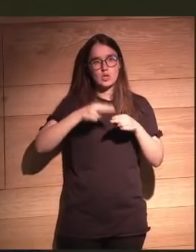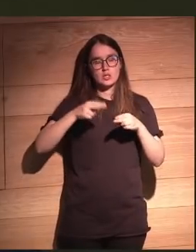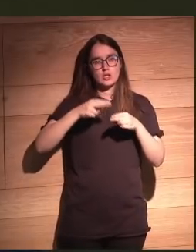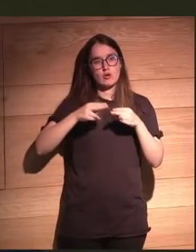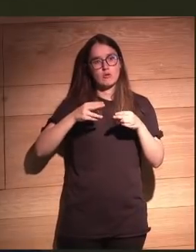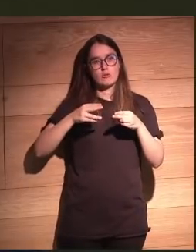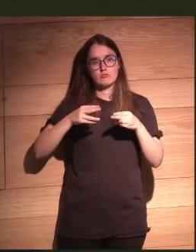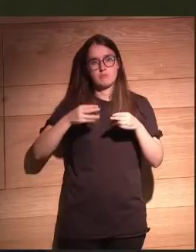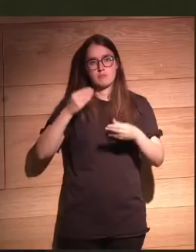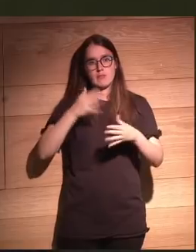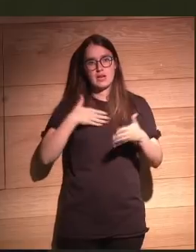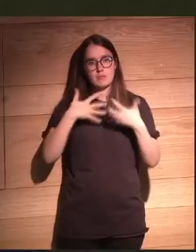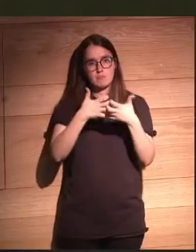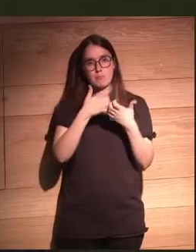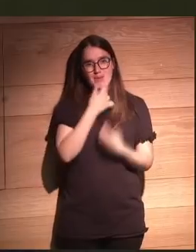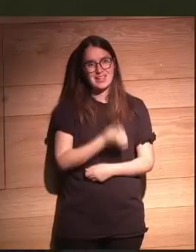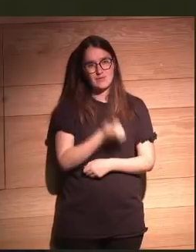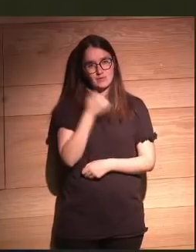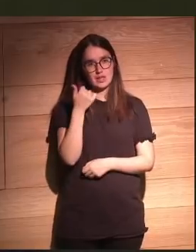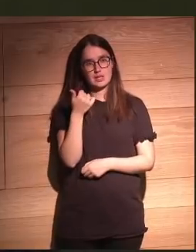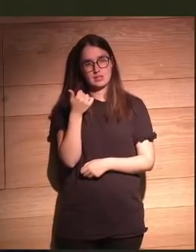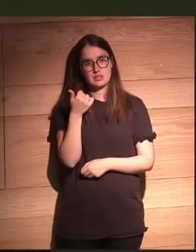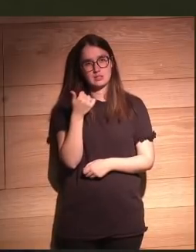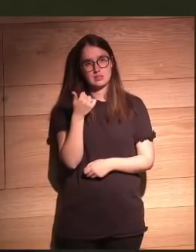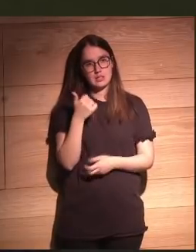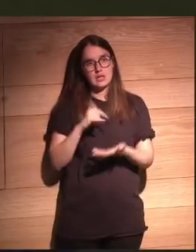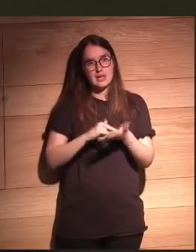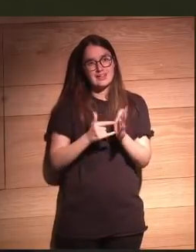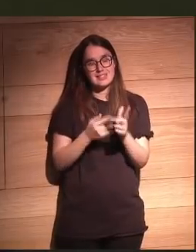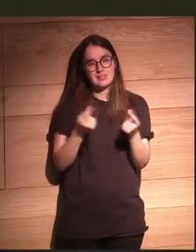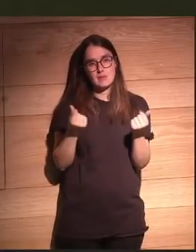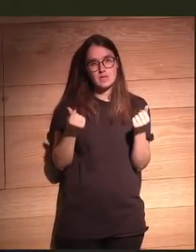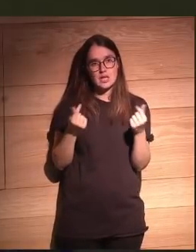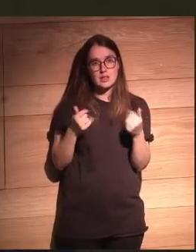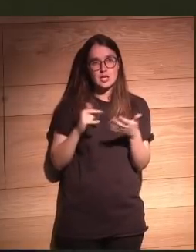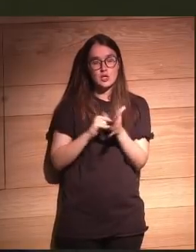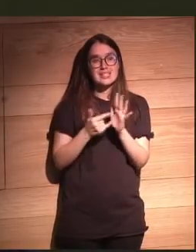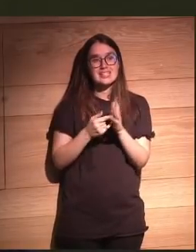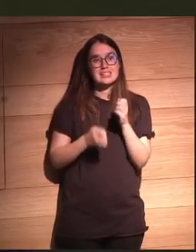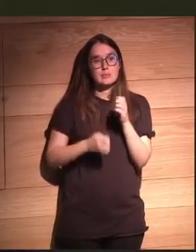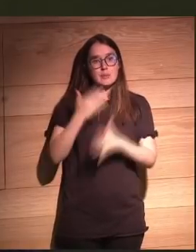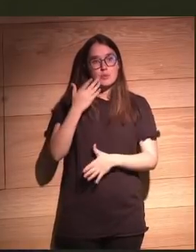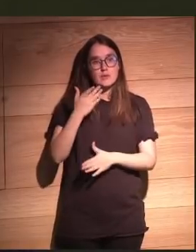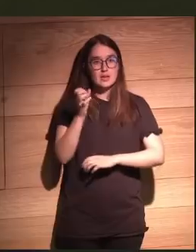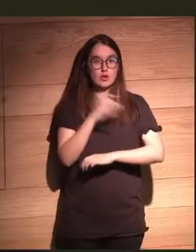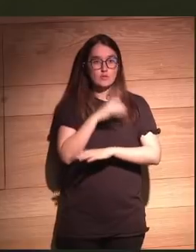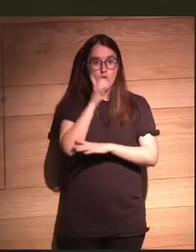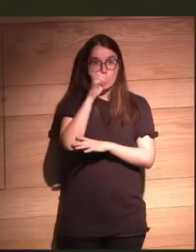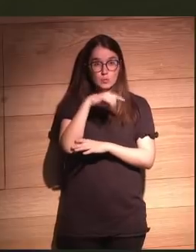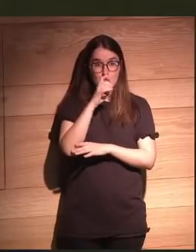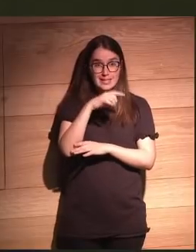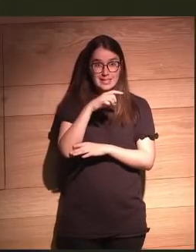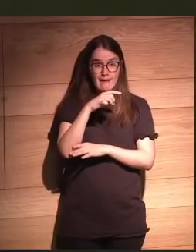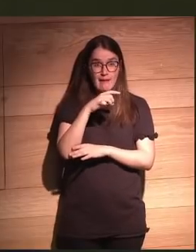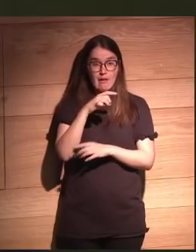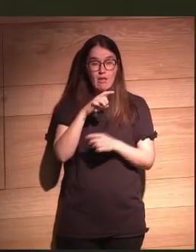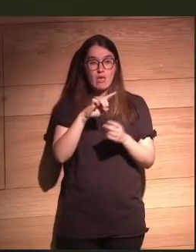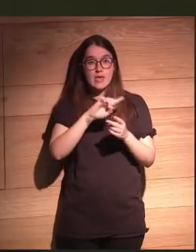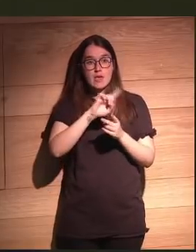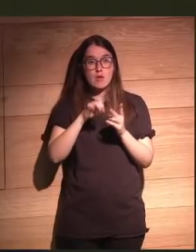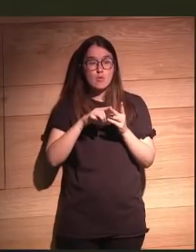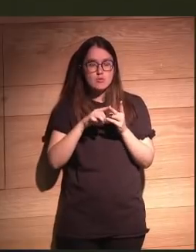es mucho más fácil de combatir, que es el sistema financiero, el sistema inmobiliario y los fondos buitre, y un